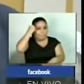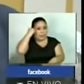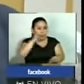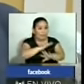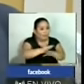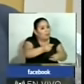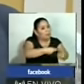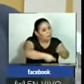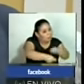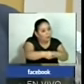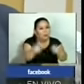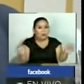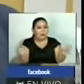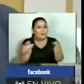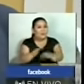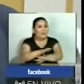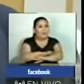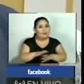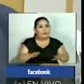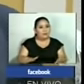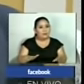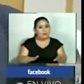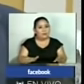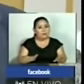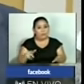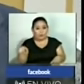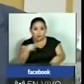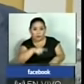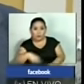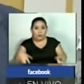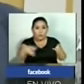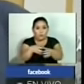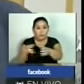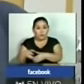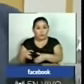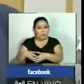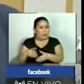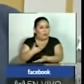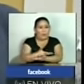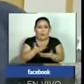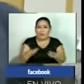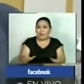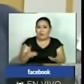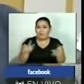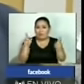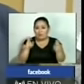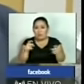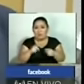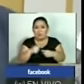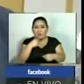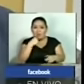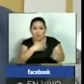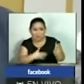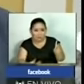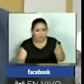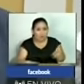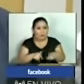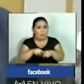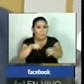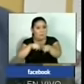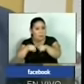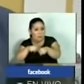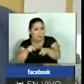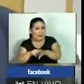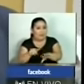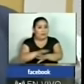ninguna naturaleza a grupos criminales del país. Sea quien sea el candidato, o el gobernante o